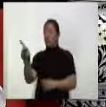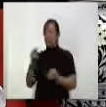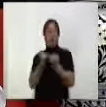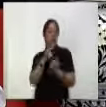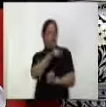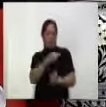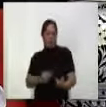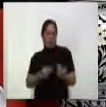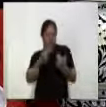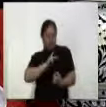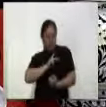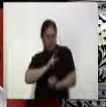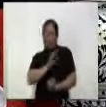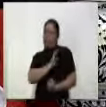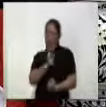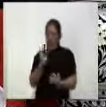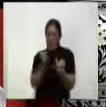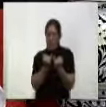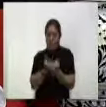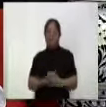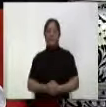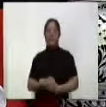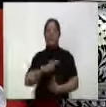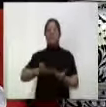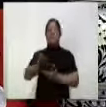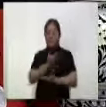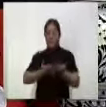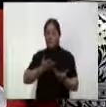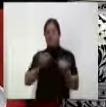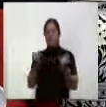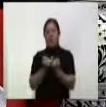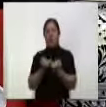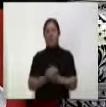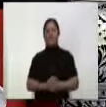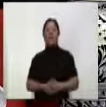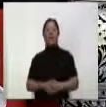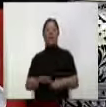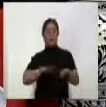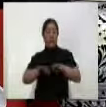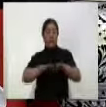propio negocio y ofrecer servicios, ¿no? Entonces pueden